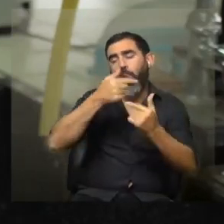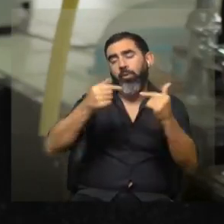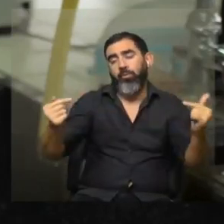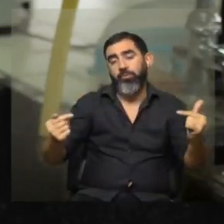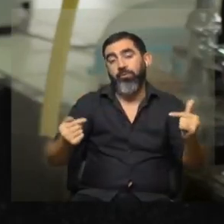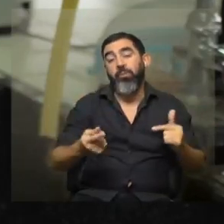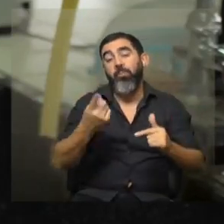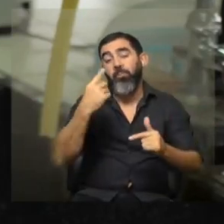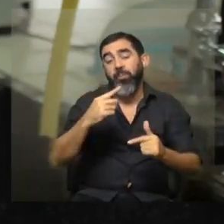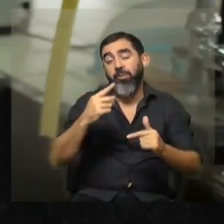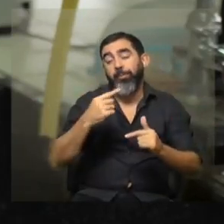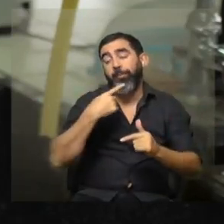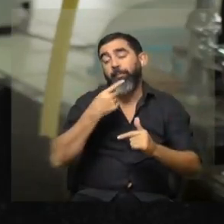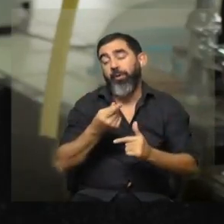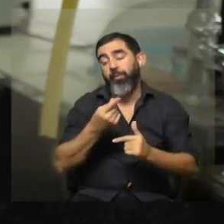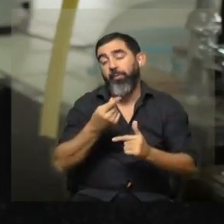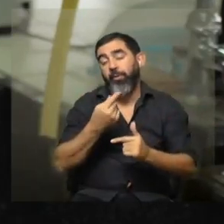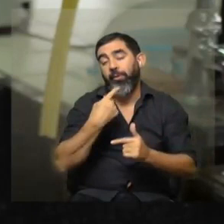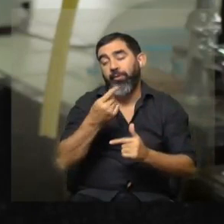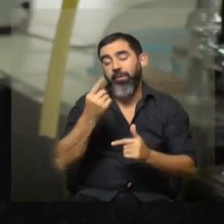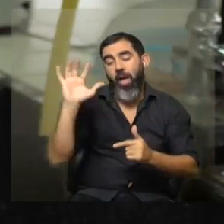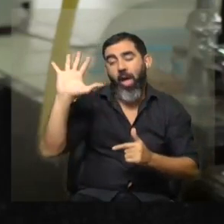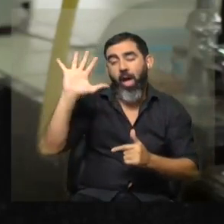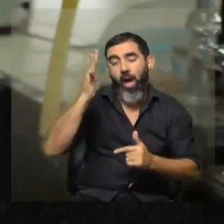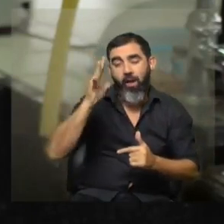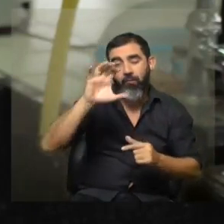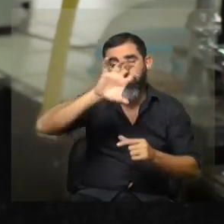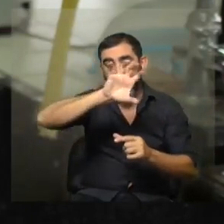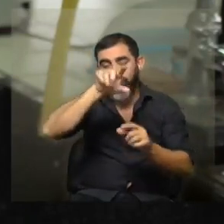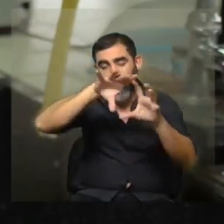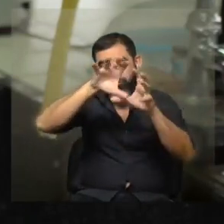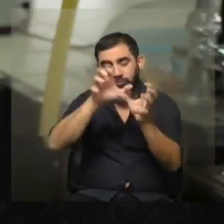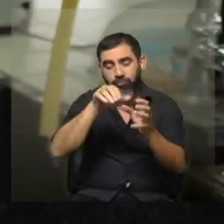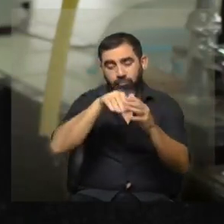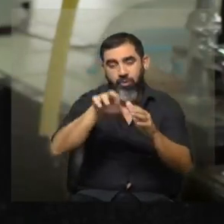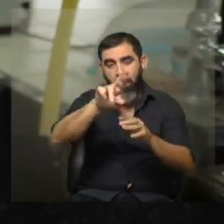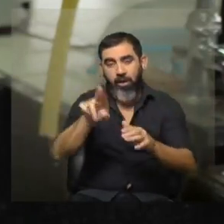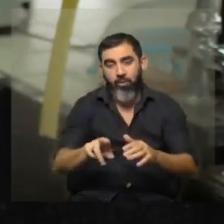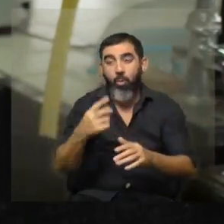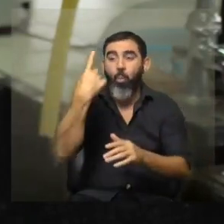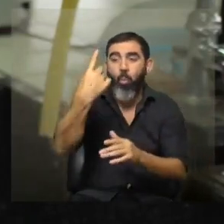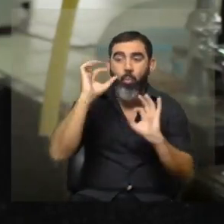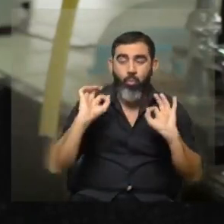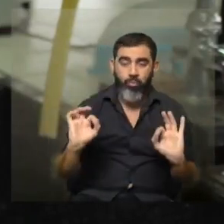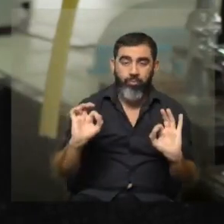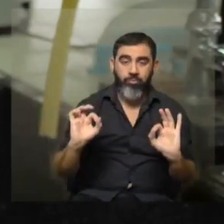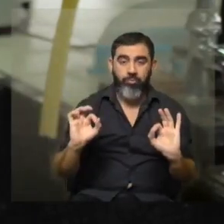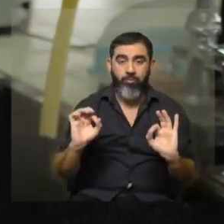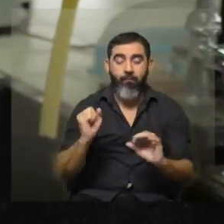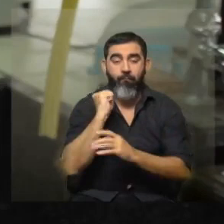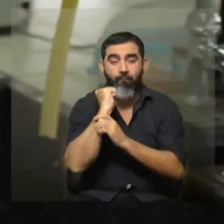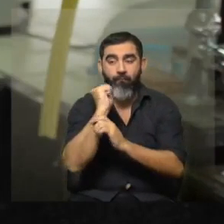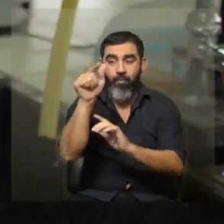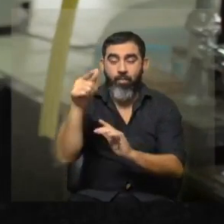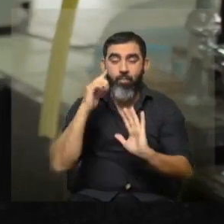Pero si a vos te dicen que de un árbol, de un nido, salió un ratón, solo podía ser uno, que era el famoso que también